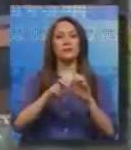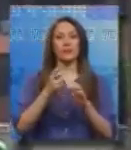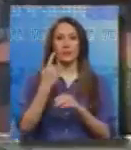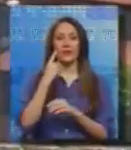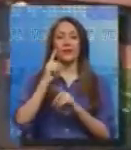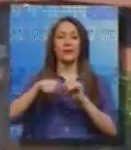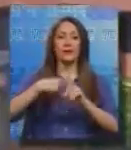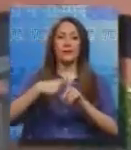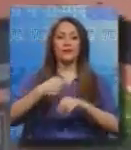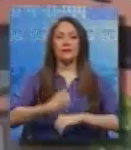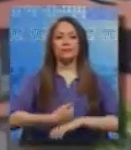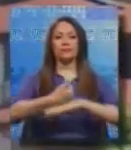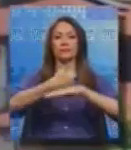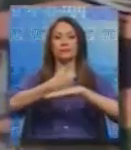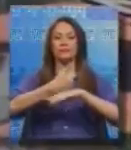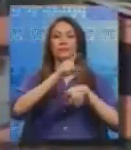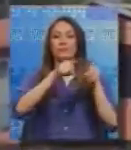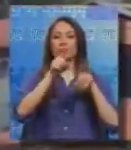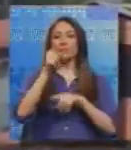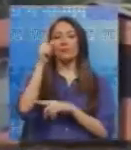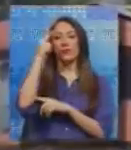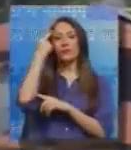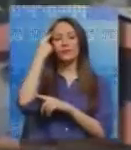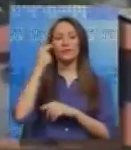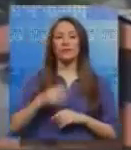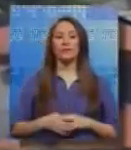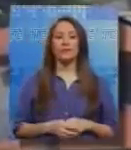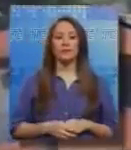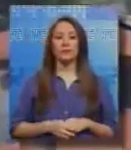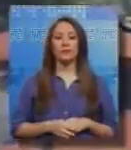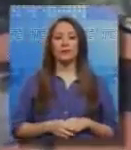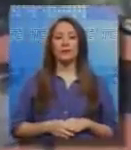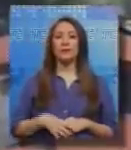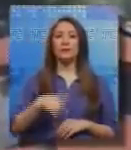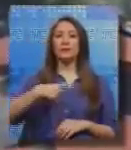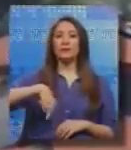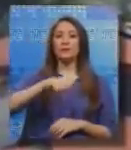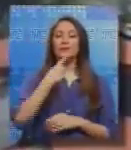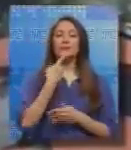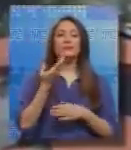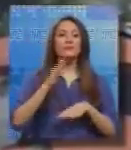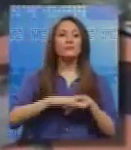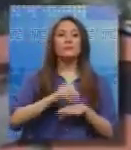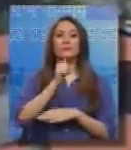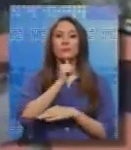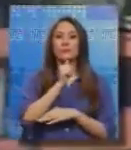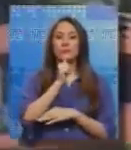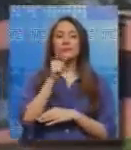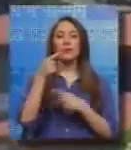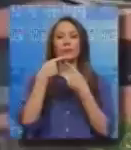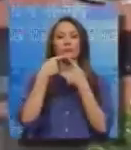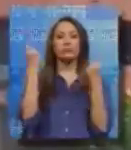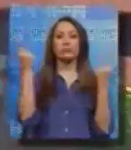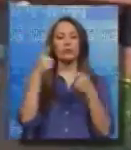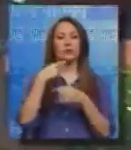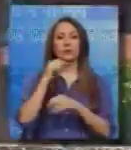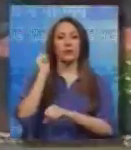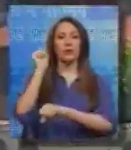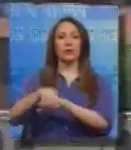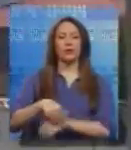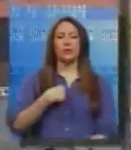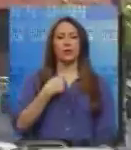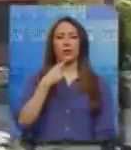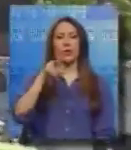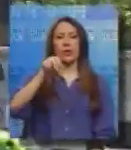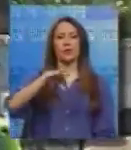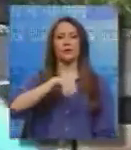y autoridades del gobierno. Ya ayer los representantes del transporte público y privado anunciaron que rechazan esta convocatoria